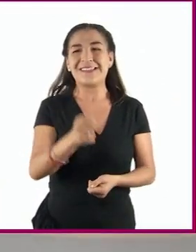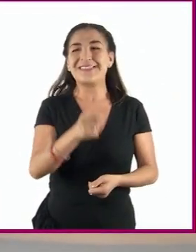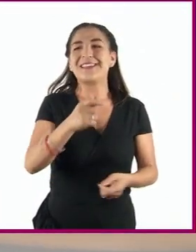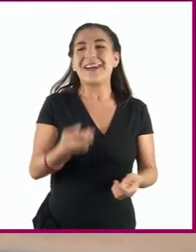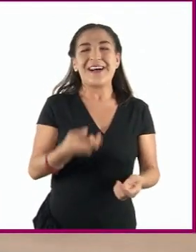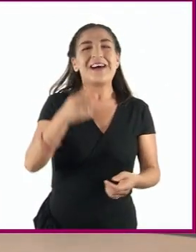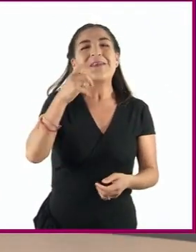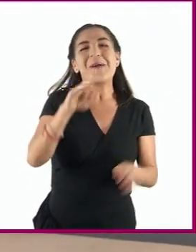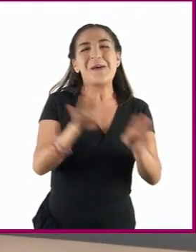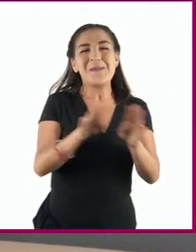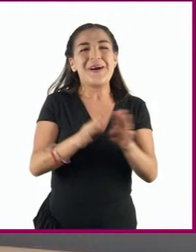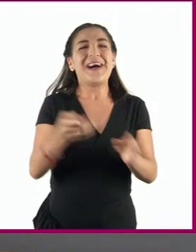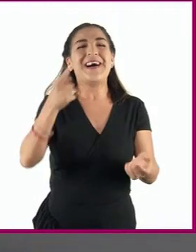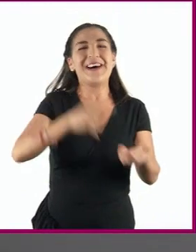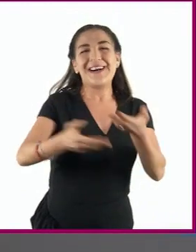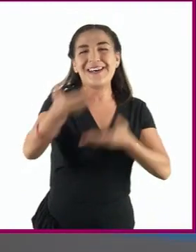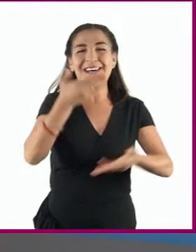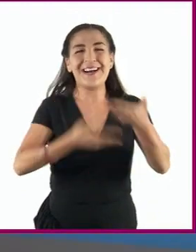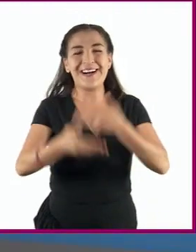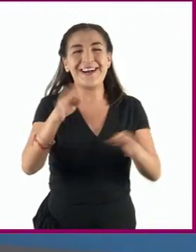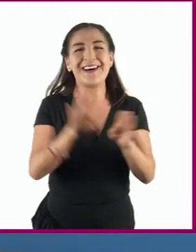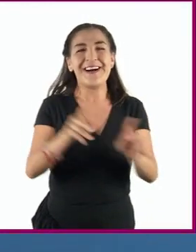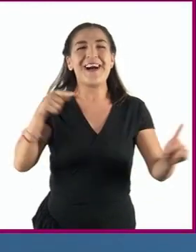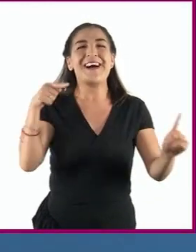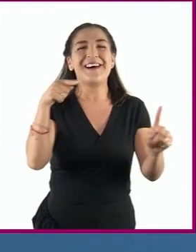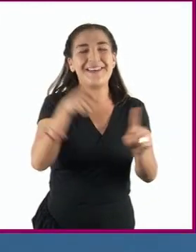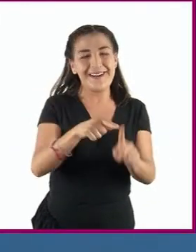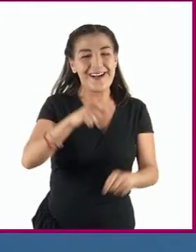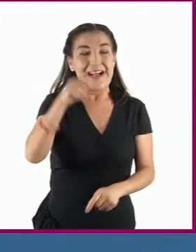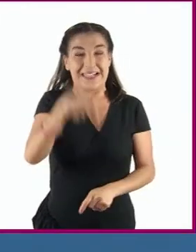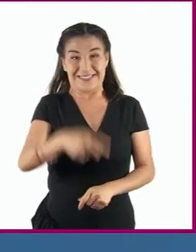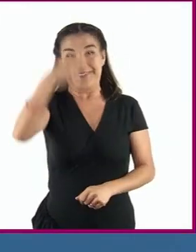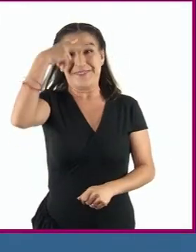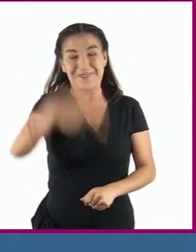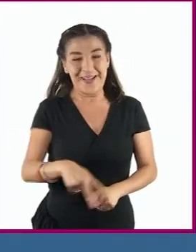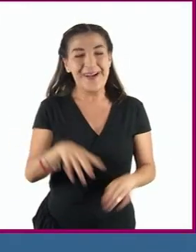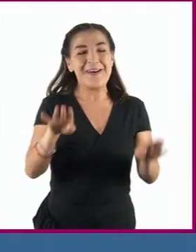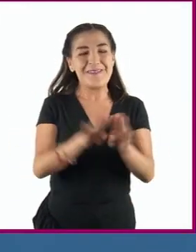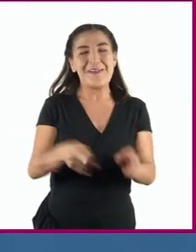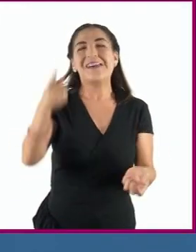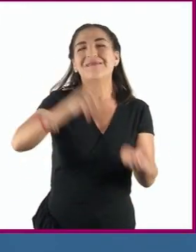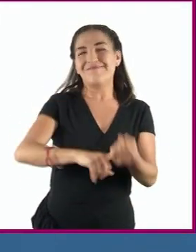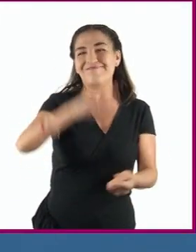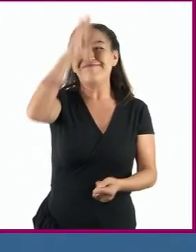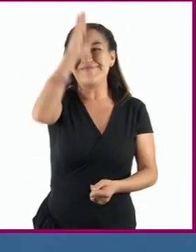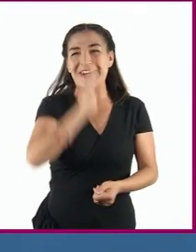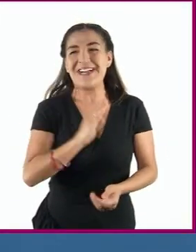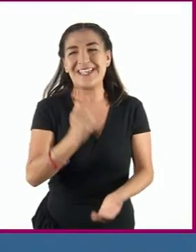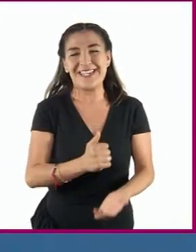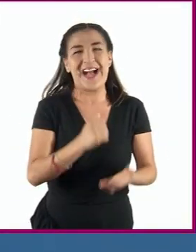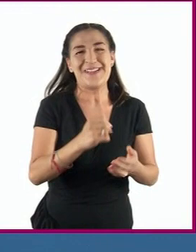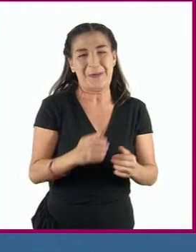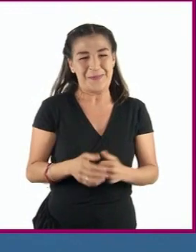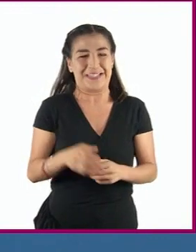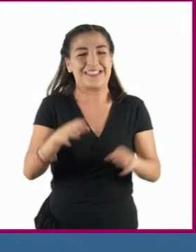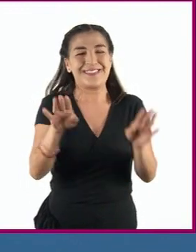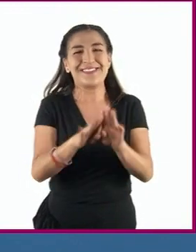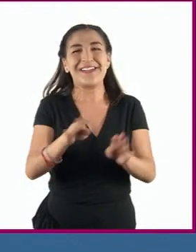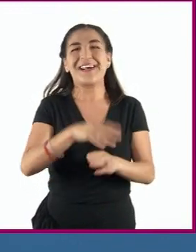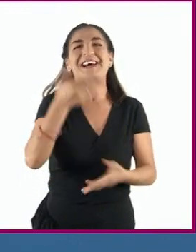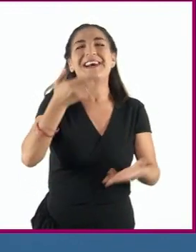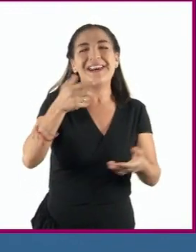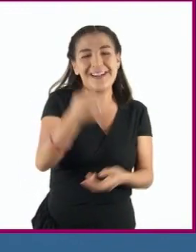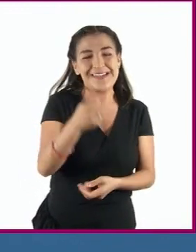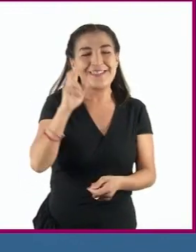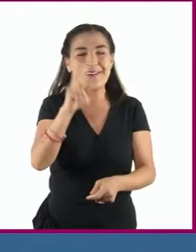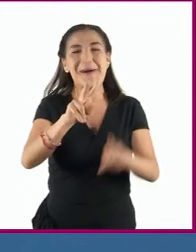violencia que afectaron a millones de personas. México fue un mediador para que las partes llegaran a acuerdos a